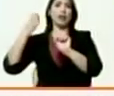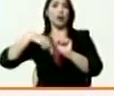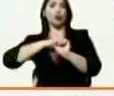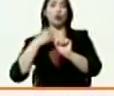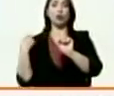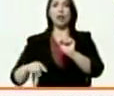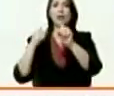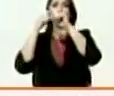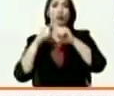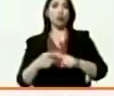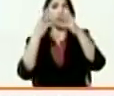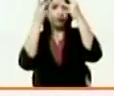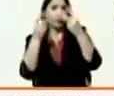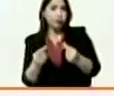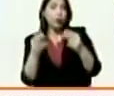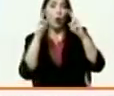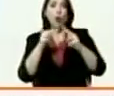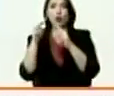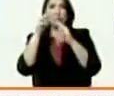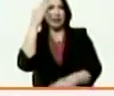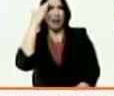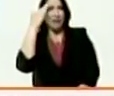saldo lamentable de conocer